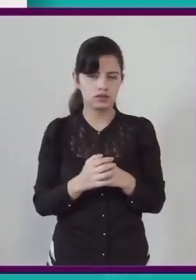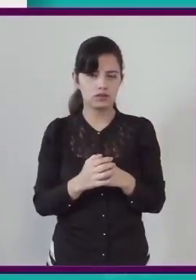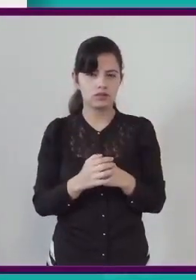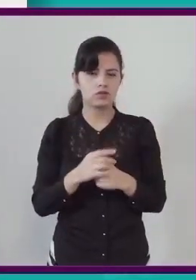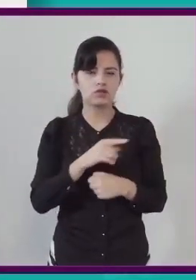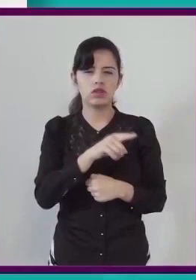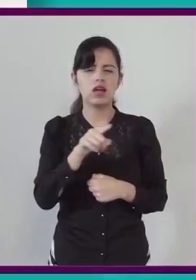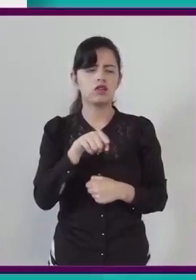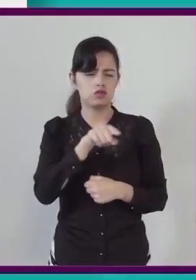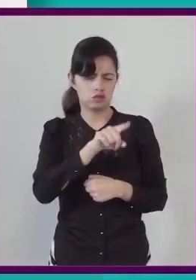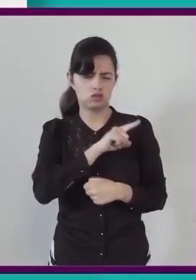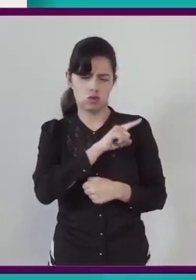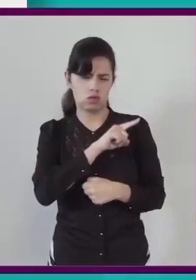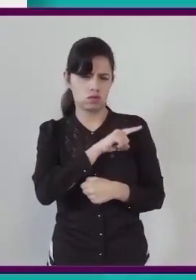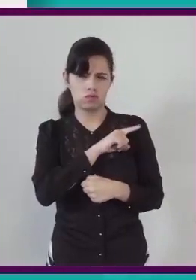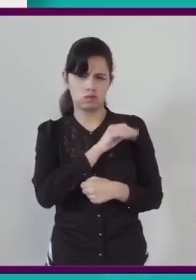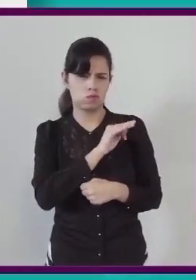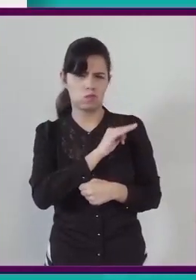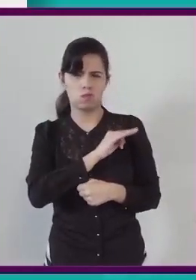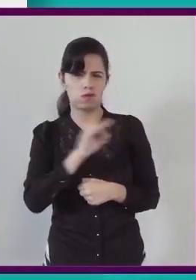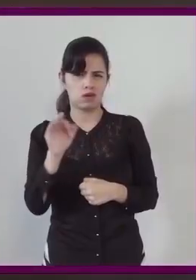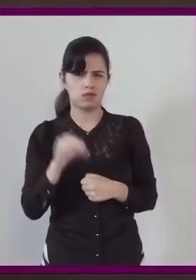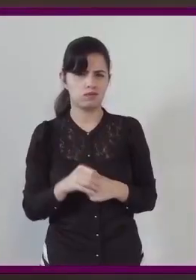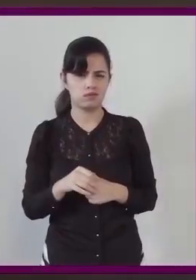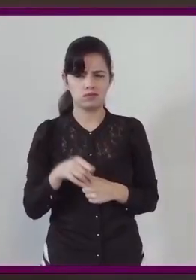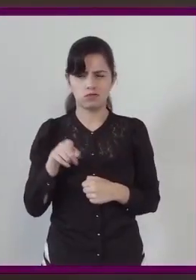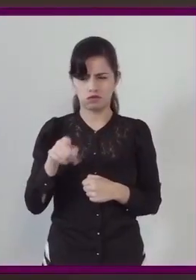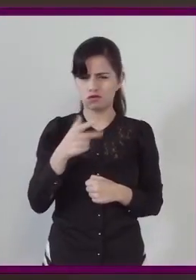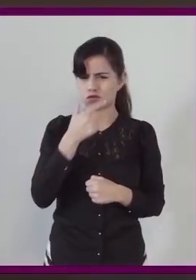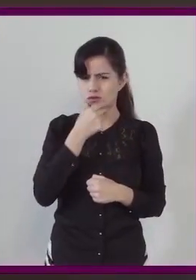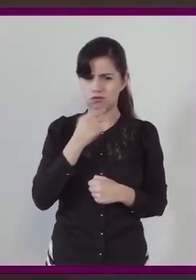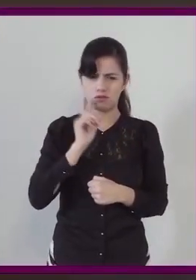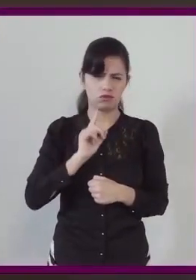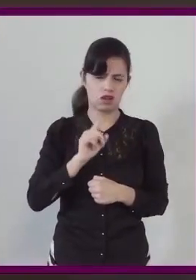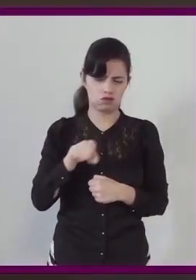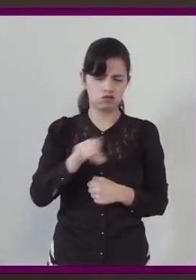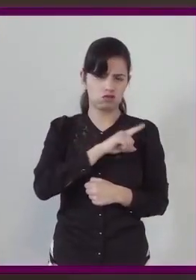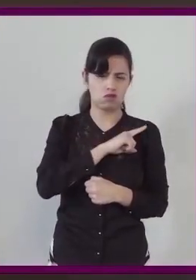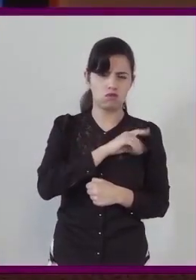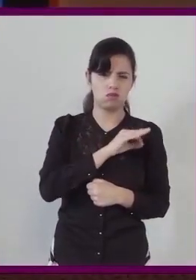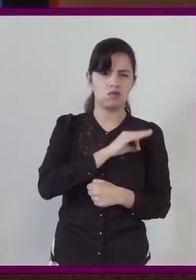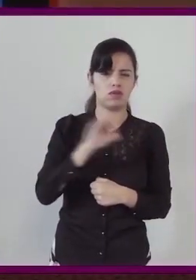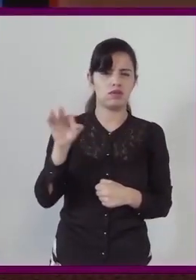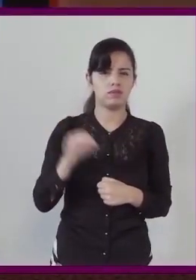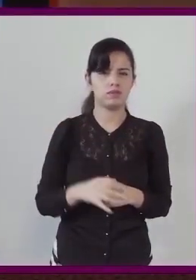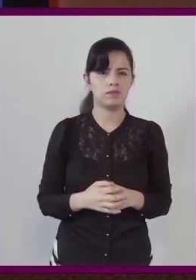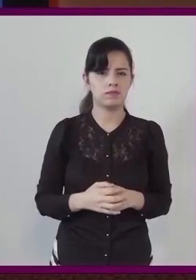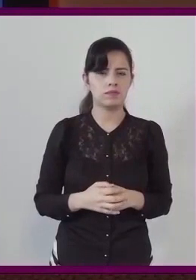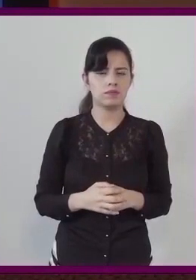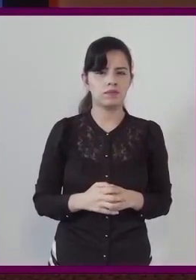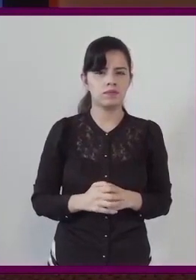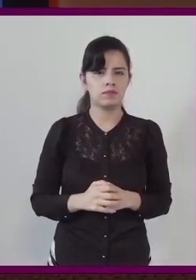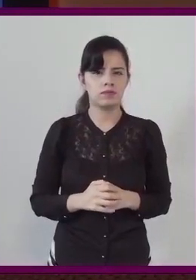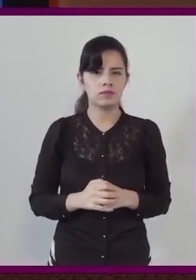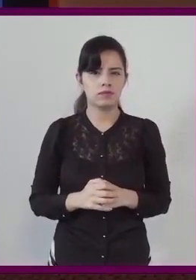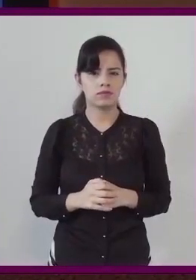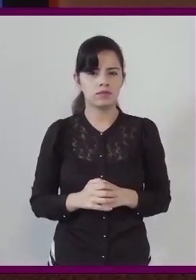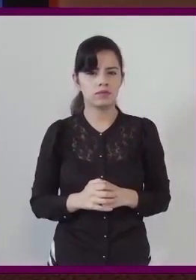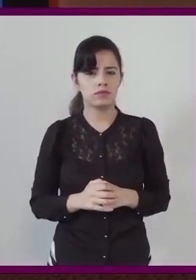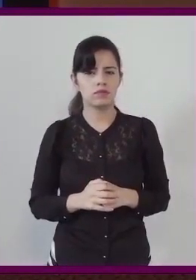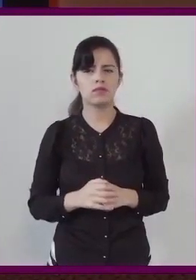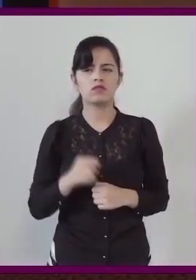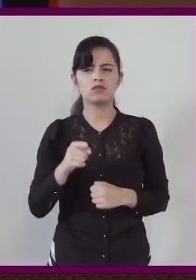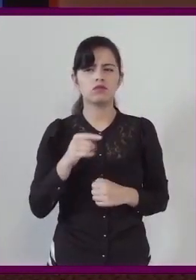podemos solos o solas o soles en el mundo, ¿no? Y que llegamos hasta